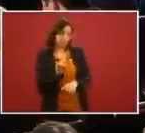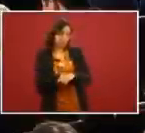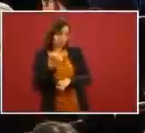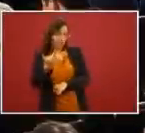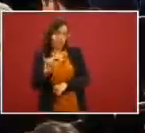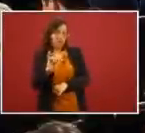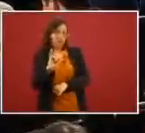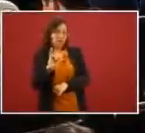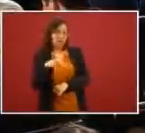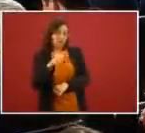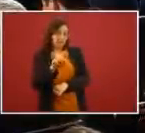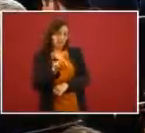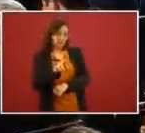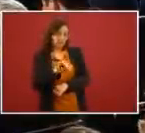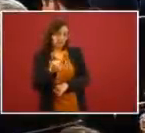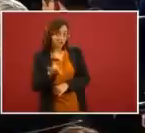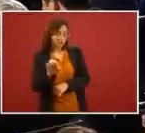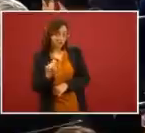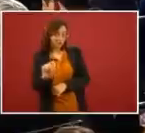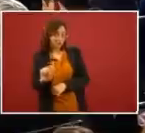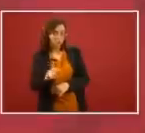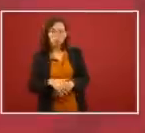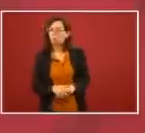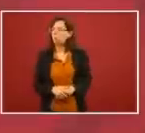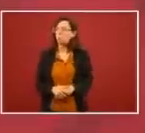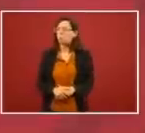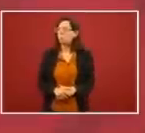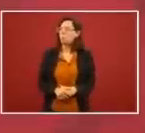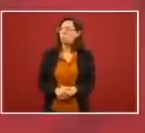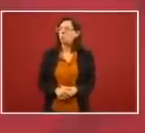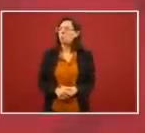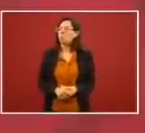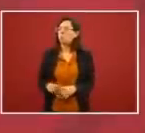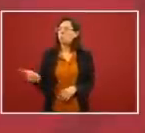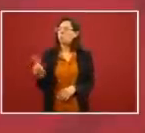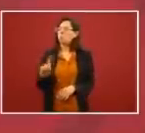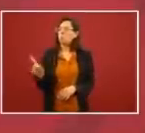No, no, pero las otras líneas sí.